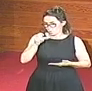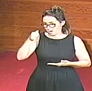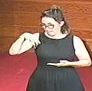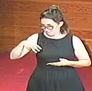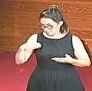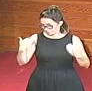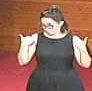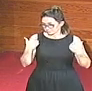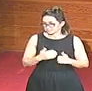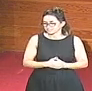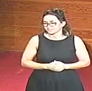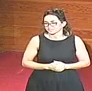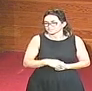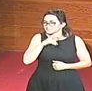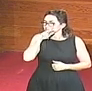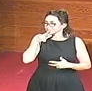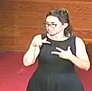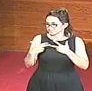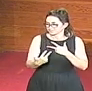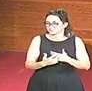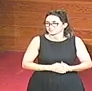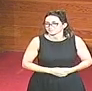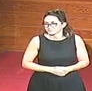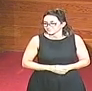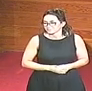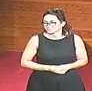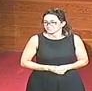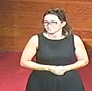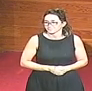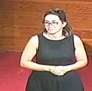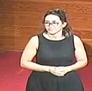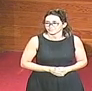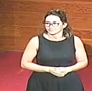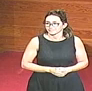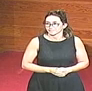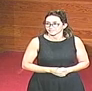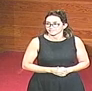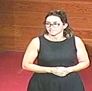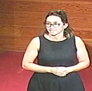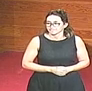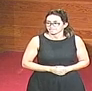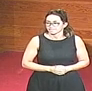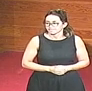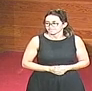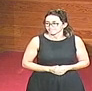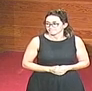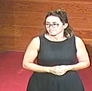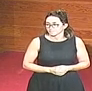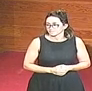Ana korrespontxala izan zen Parisen, Pekinen eta New Yorken zerkatearentzako eta BFM irrati